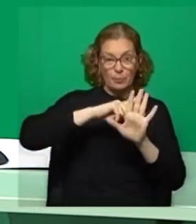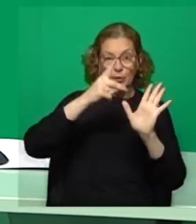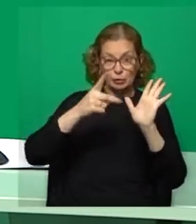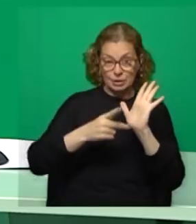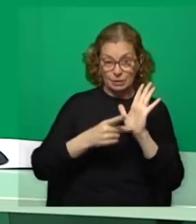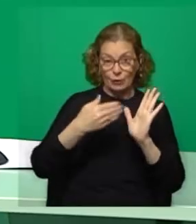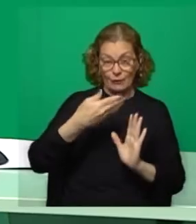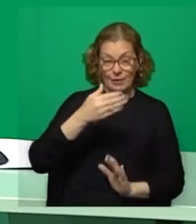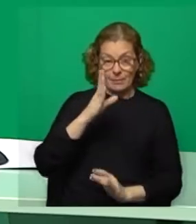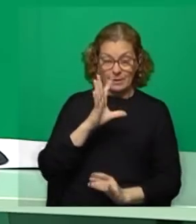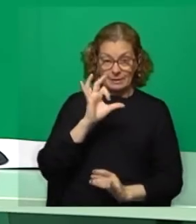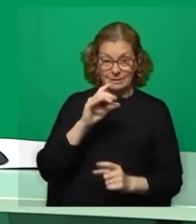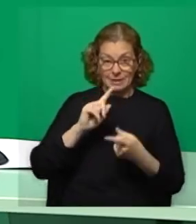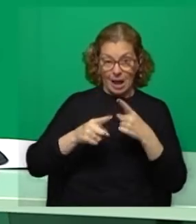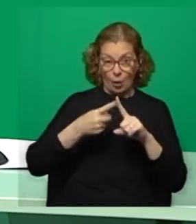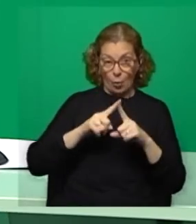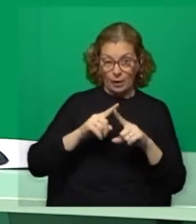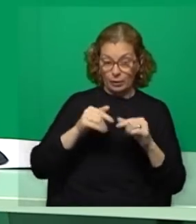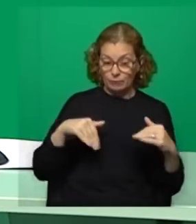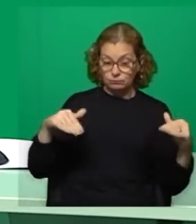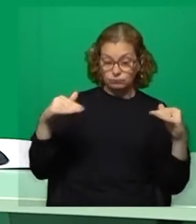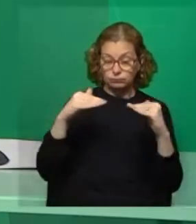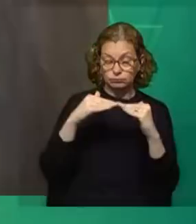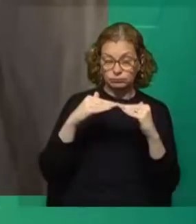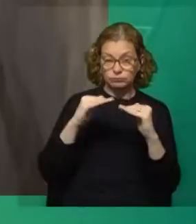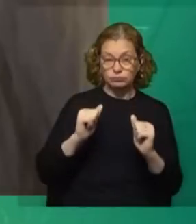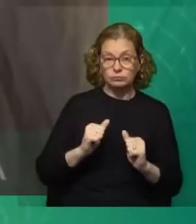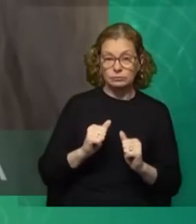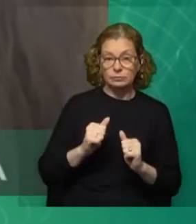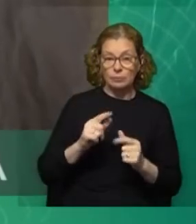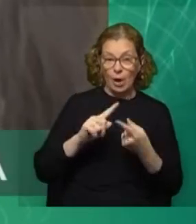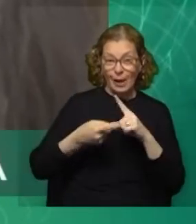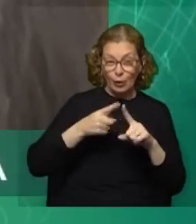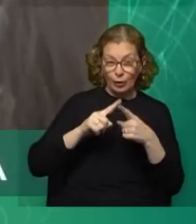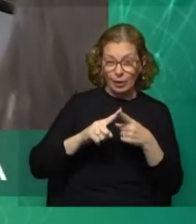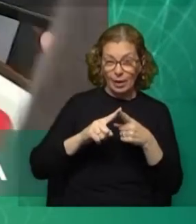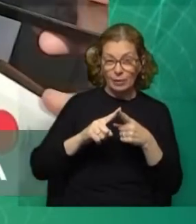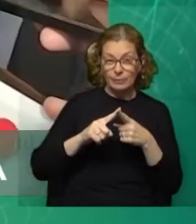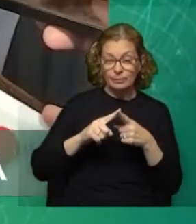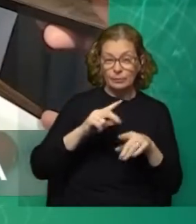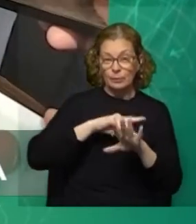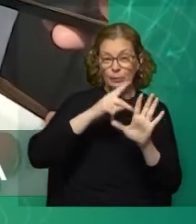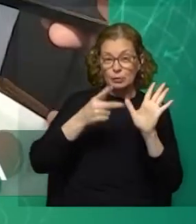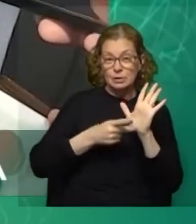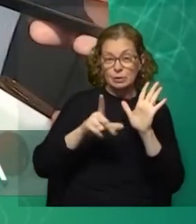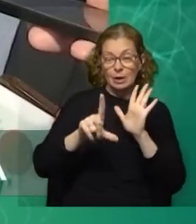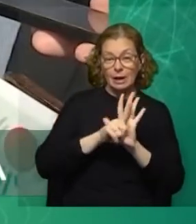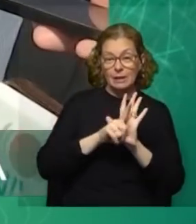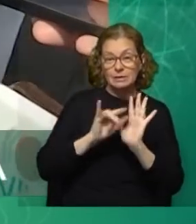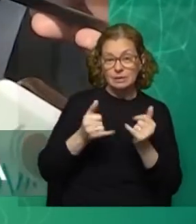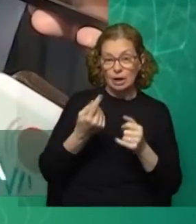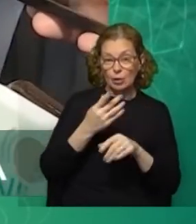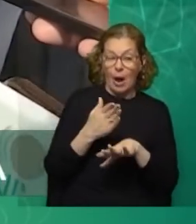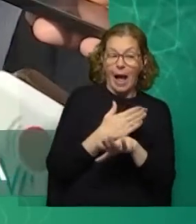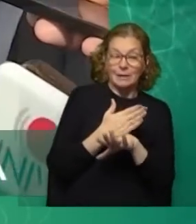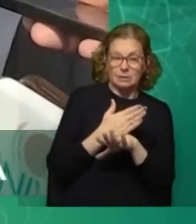previsional hay acuerdos a nivel oficialista hemos acordado un proyecto de ley ahora ya